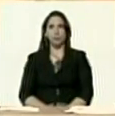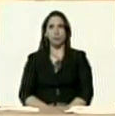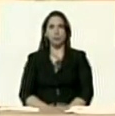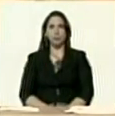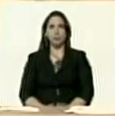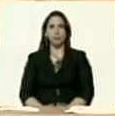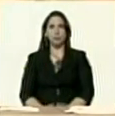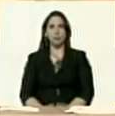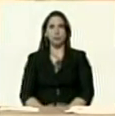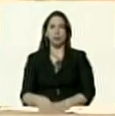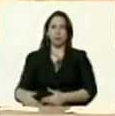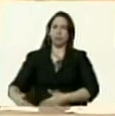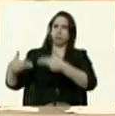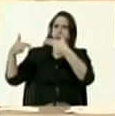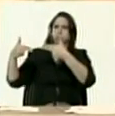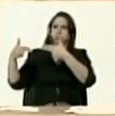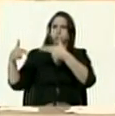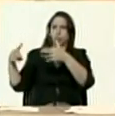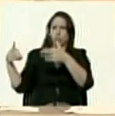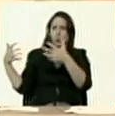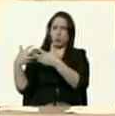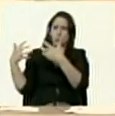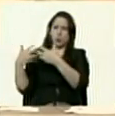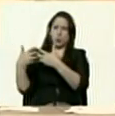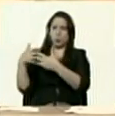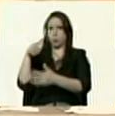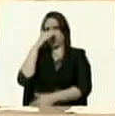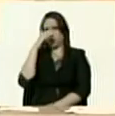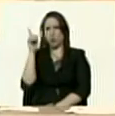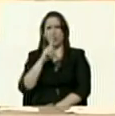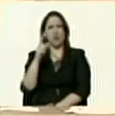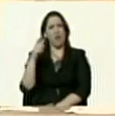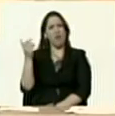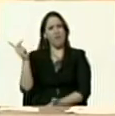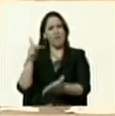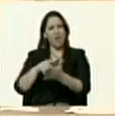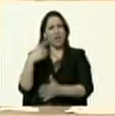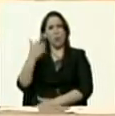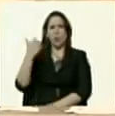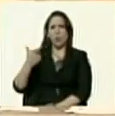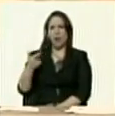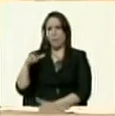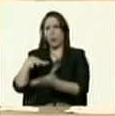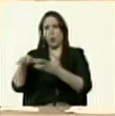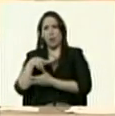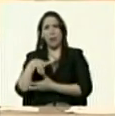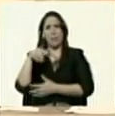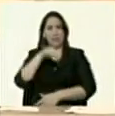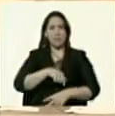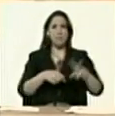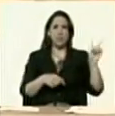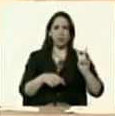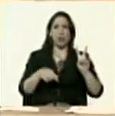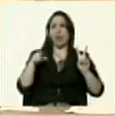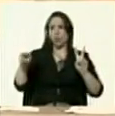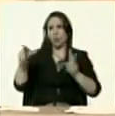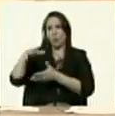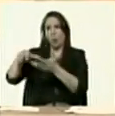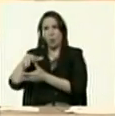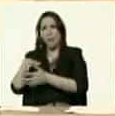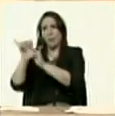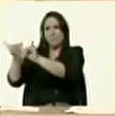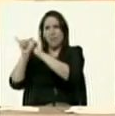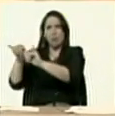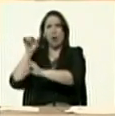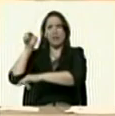de conflicto armado, de guerrilla. No venga a buscar sus causas en Venezuela, no. Las causas las tiene usted allá, señor Iván Duque,